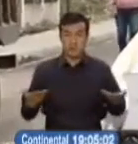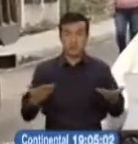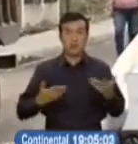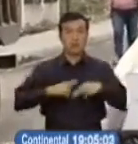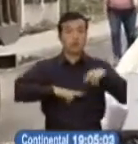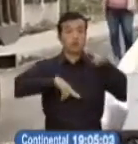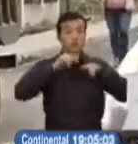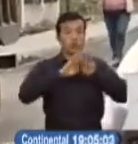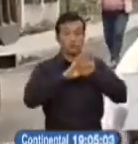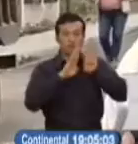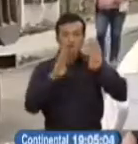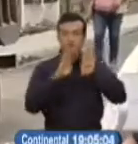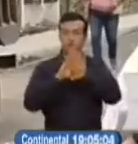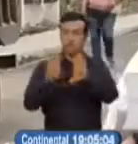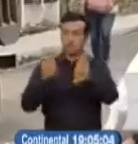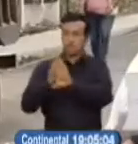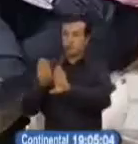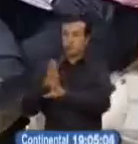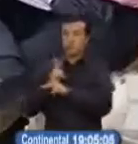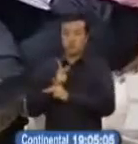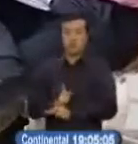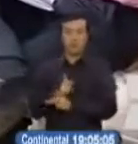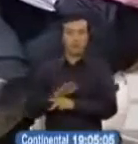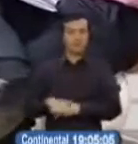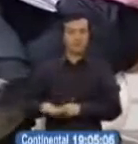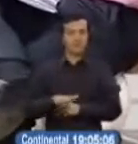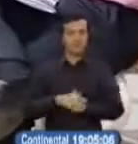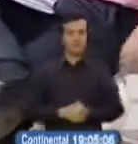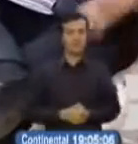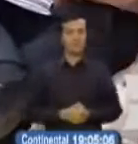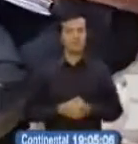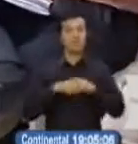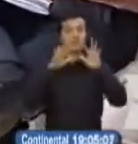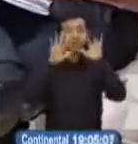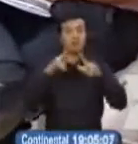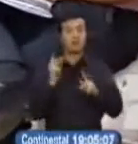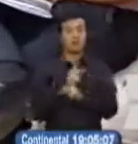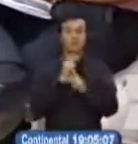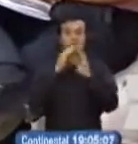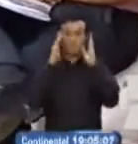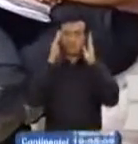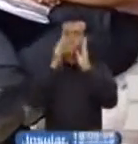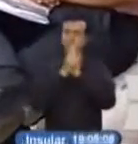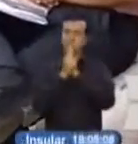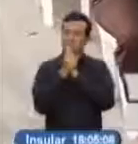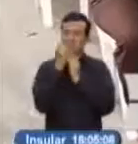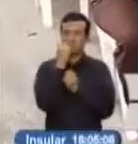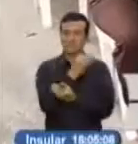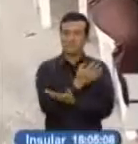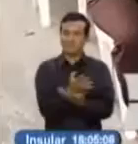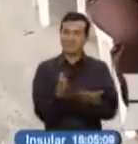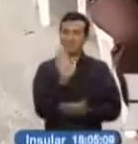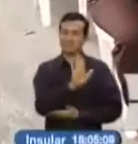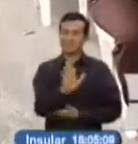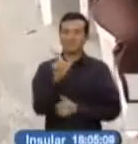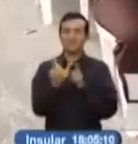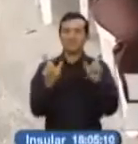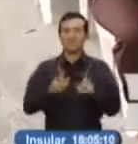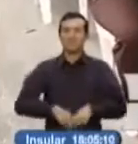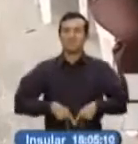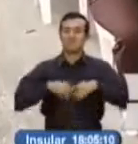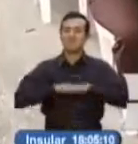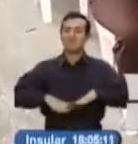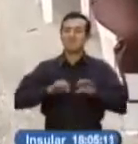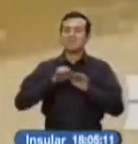obras lo que hacen es reducir la vulnerabilidad. Desde la Secretaría de Riesgos se brindan capacitaciones y prácticas a los pobladores de Salitre y